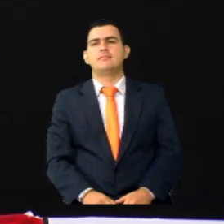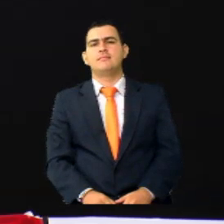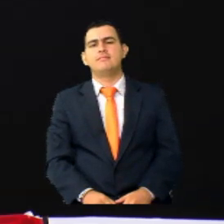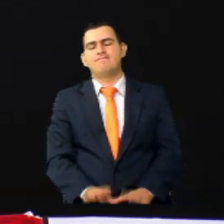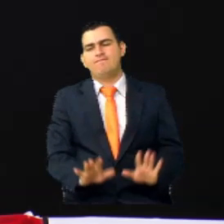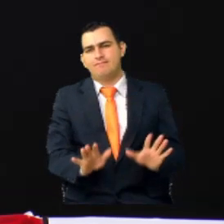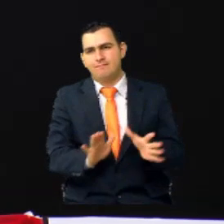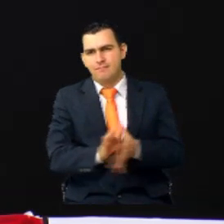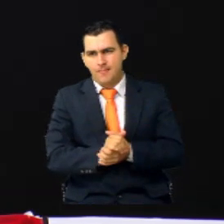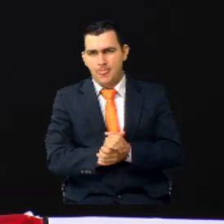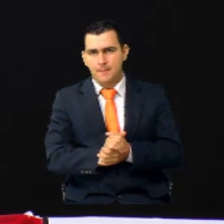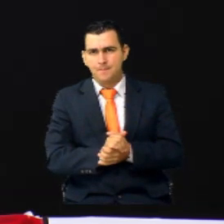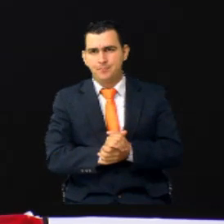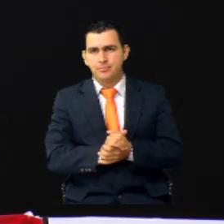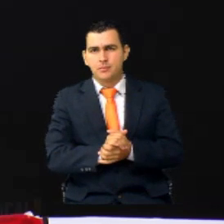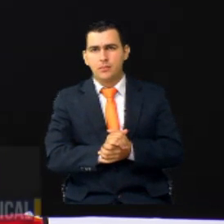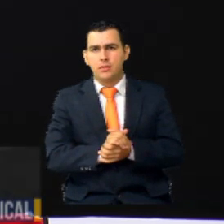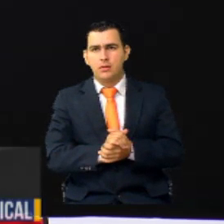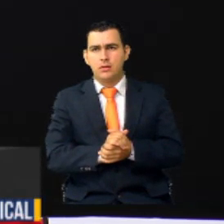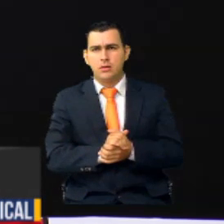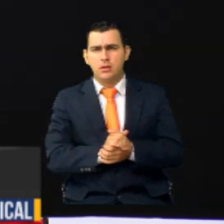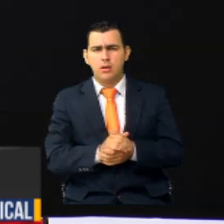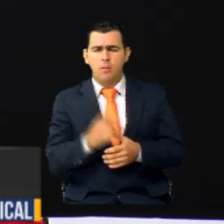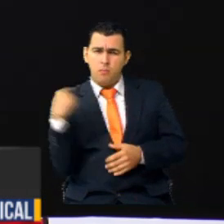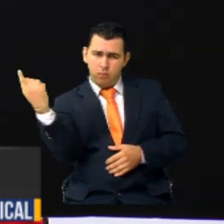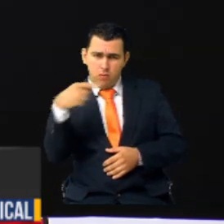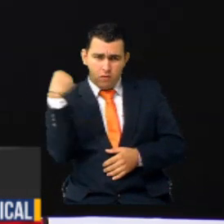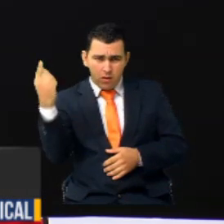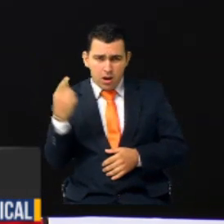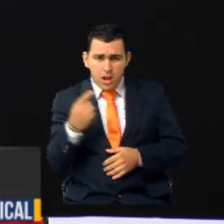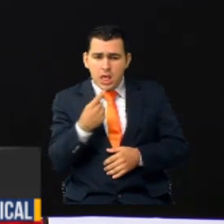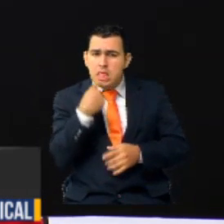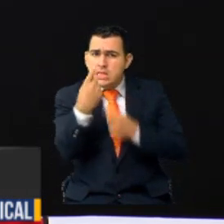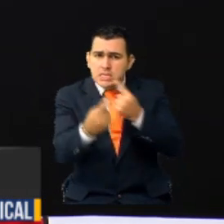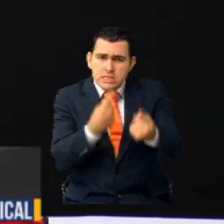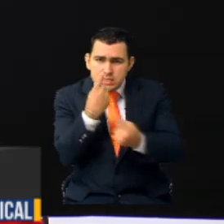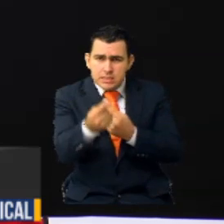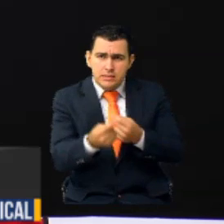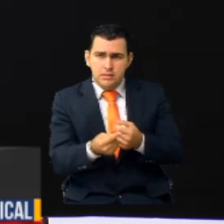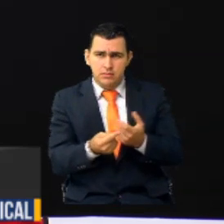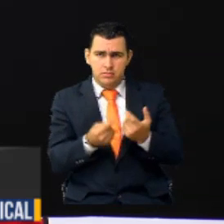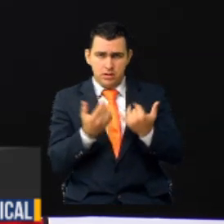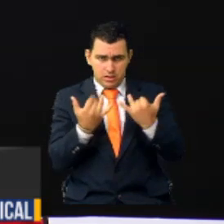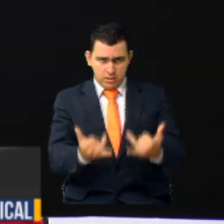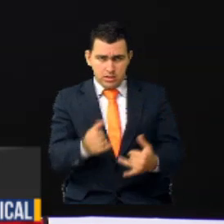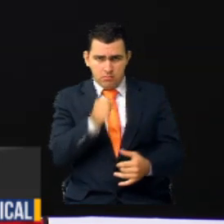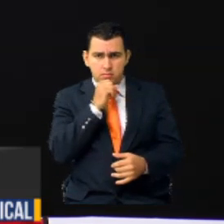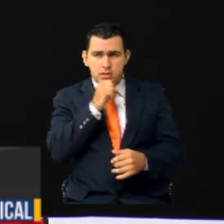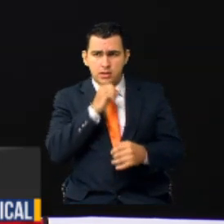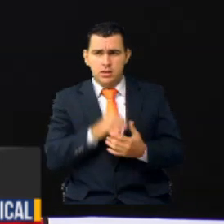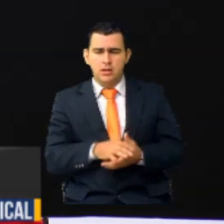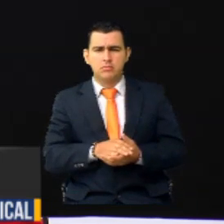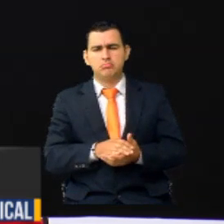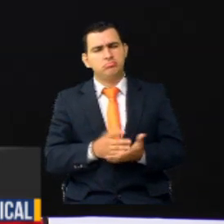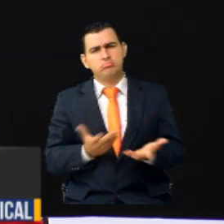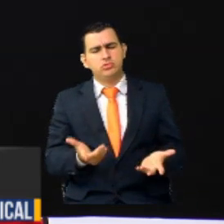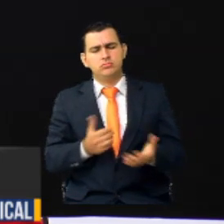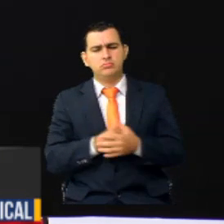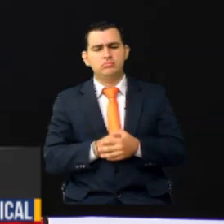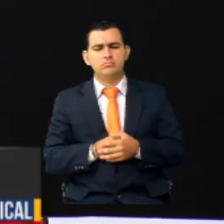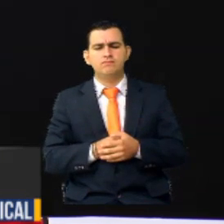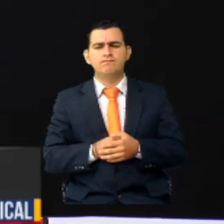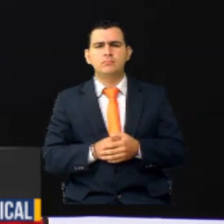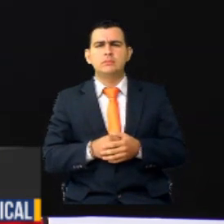Alberto, no es solamente ese el comentario que ha surgido en Barranca Bermeja y en esta época de elecciones pues